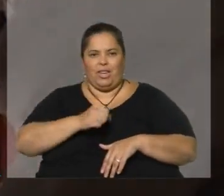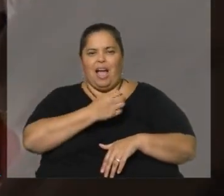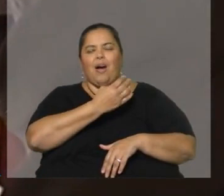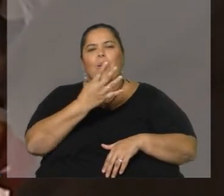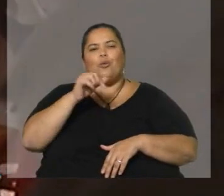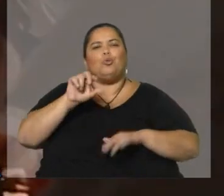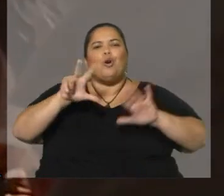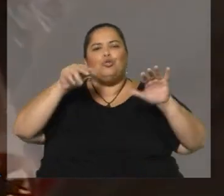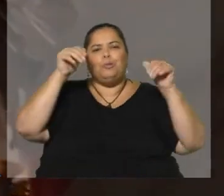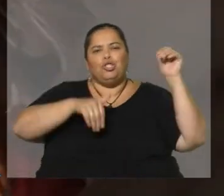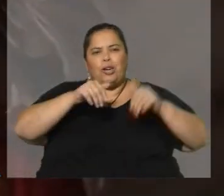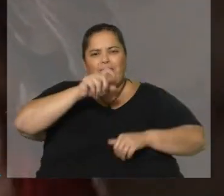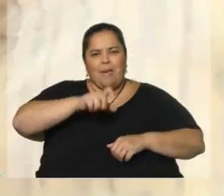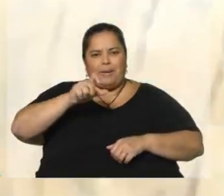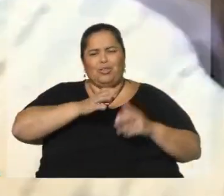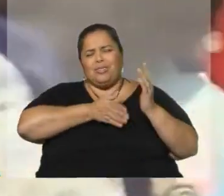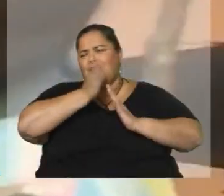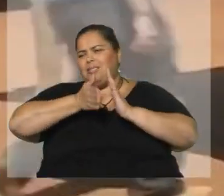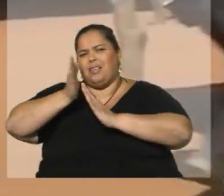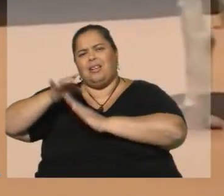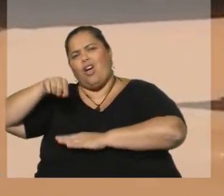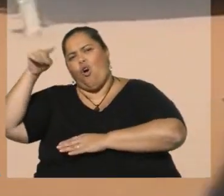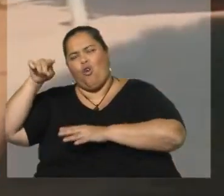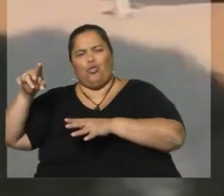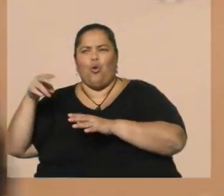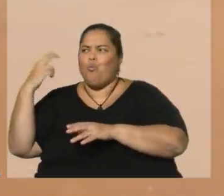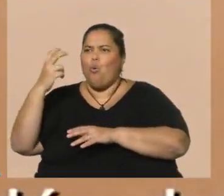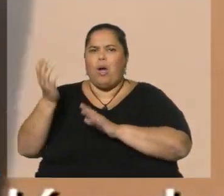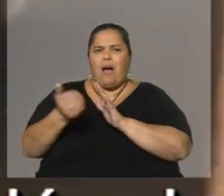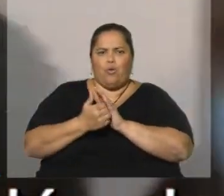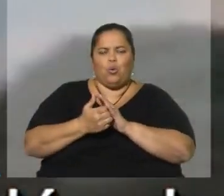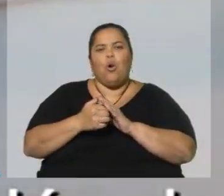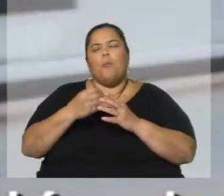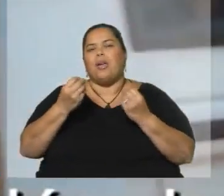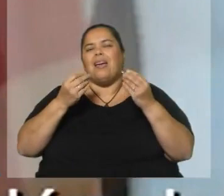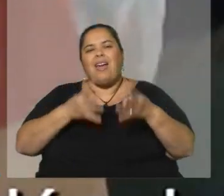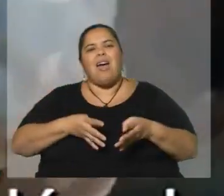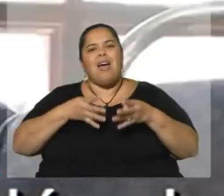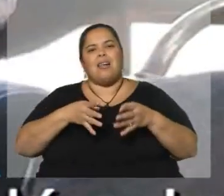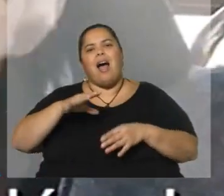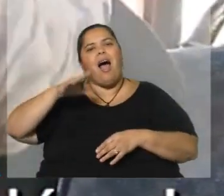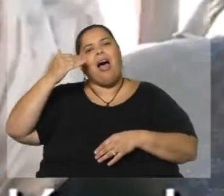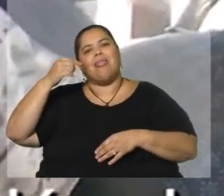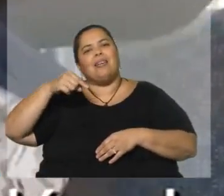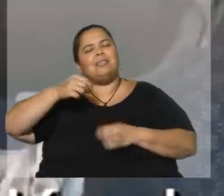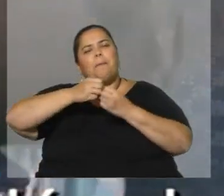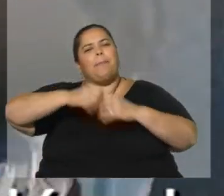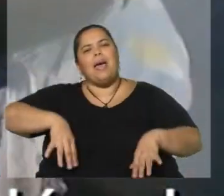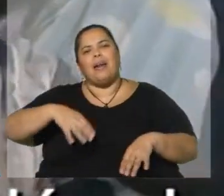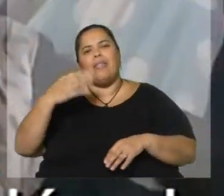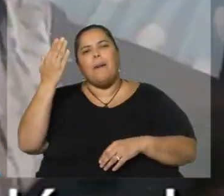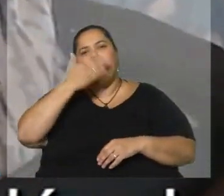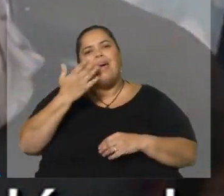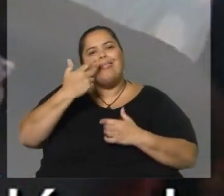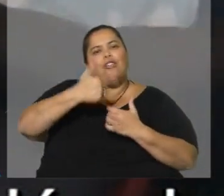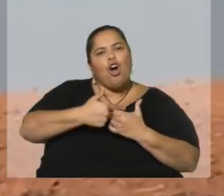en 2011 de Sudán del Sur, que se declaró independiente después de una sangrienta guerra, el país perdió gran parte de las reservas petrolíferas, pero su